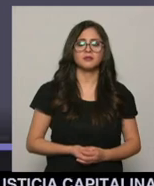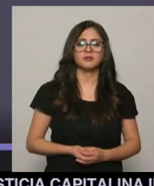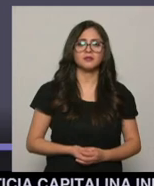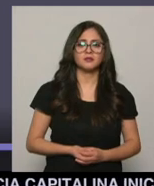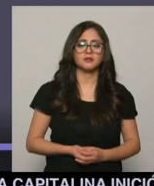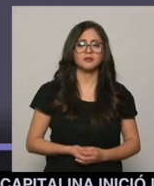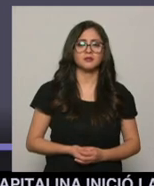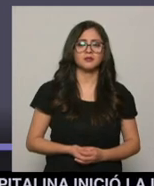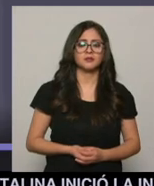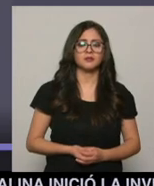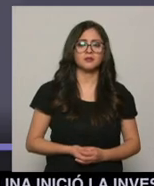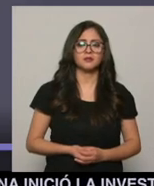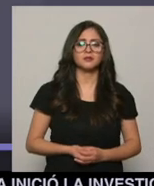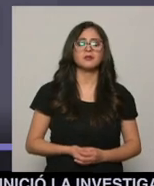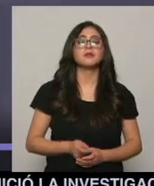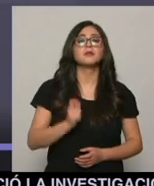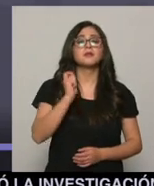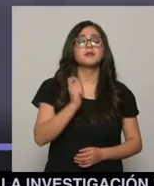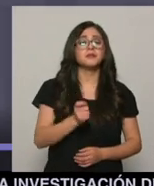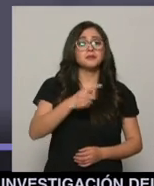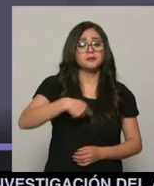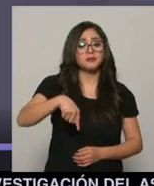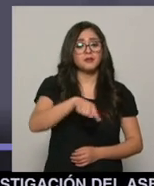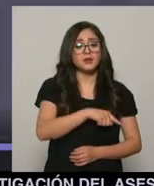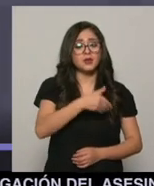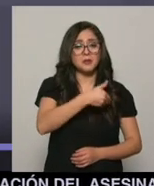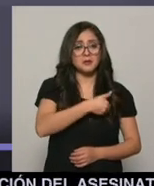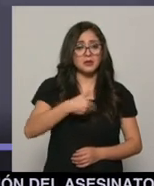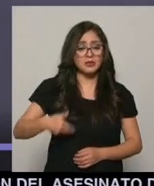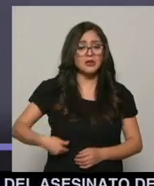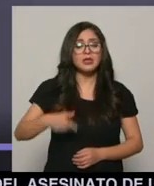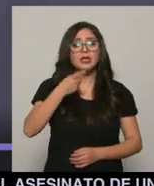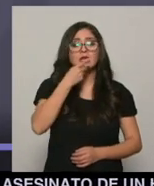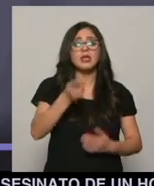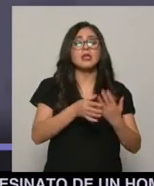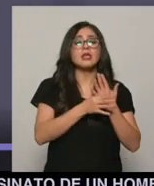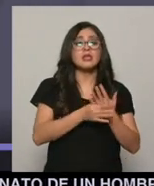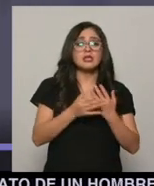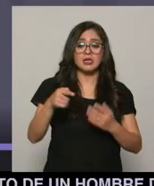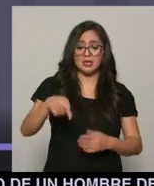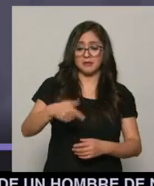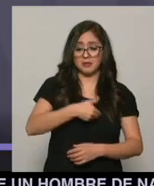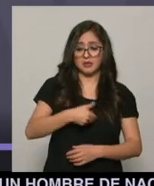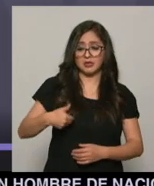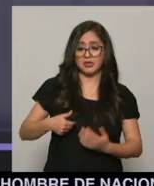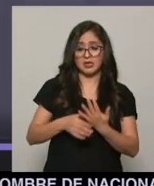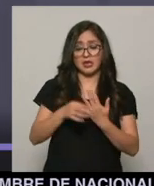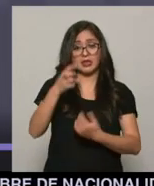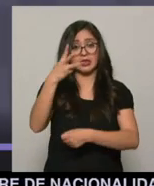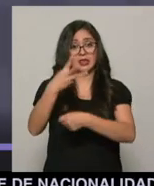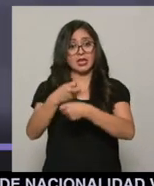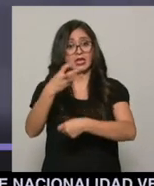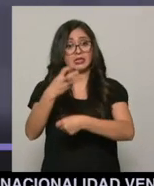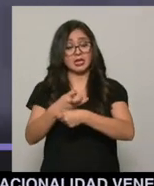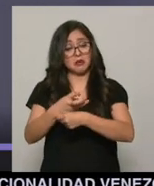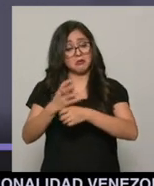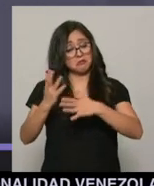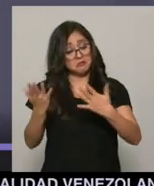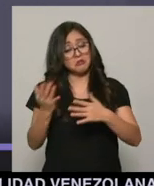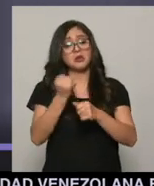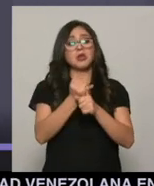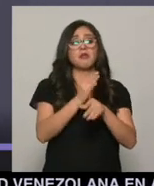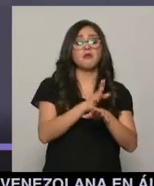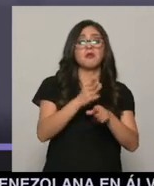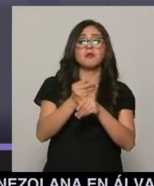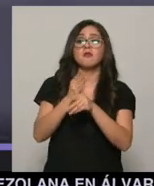se realizó un informe, el propio presidente le llamó tercer informe porque lleva realizando ya otros informes. Todo informe es un acto de rendición de cuentas